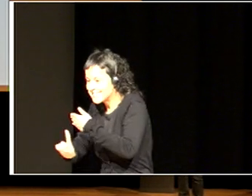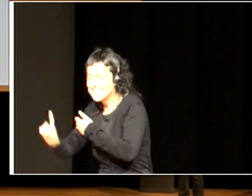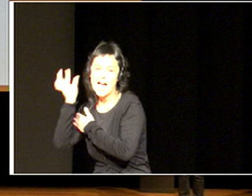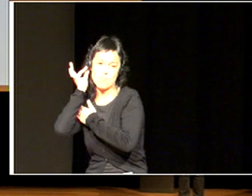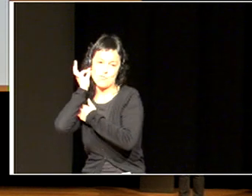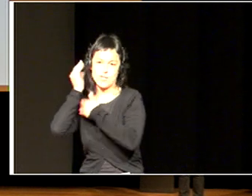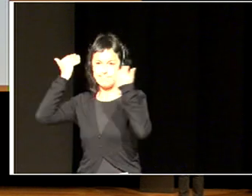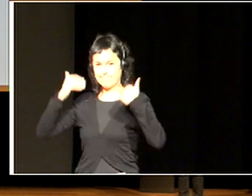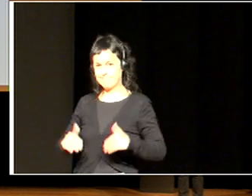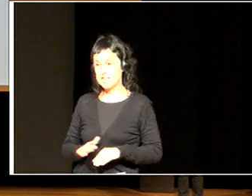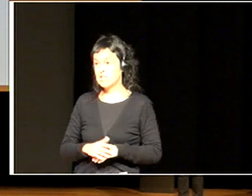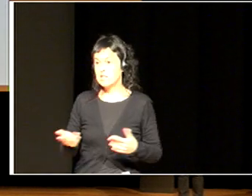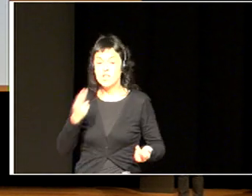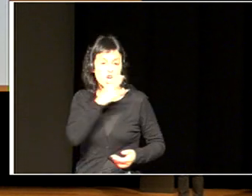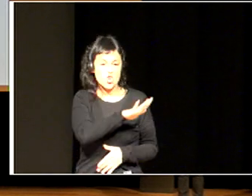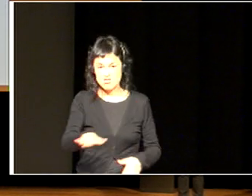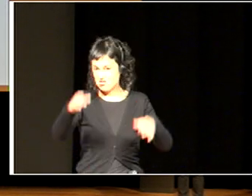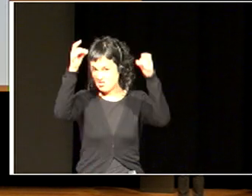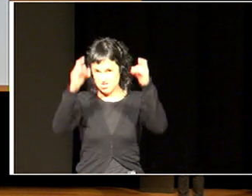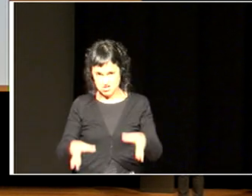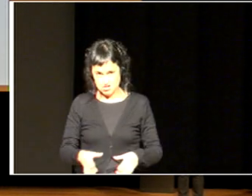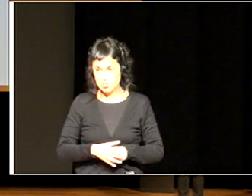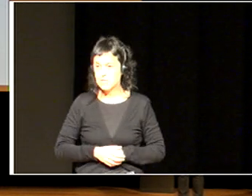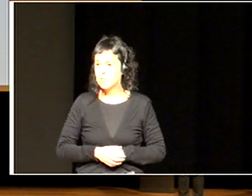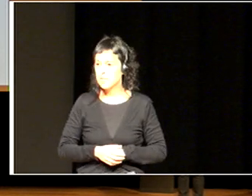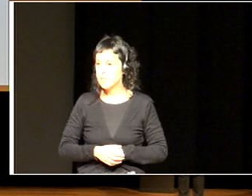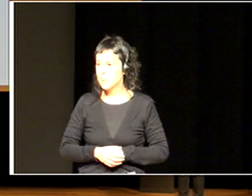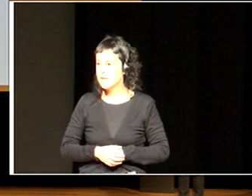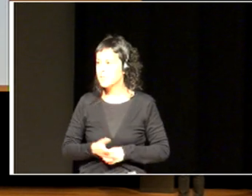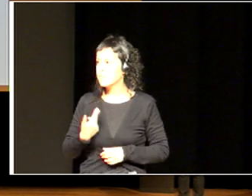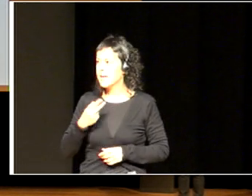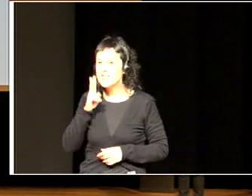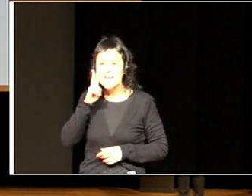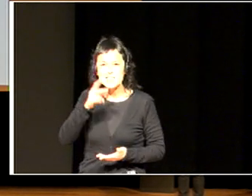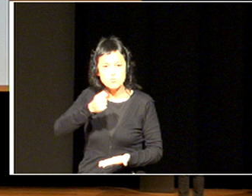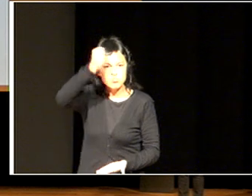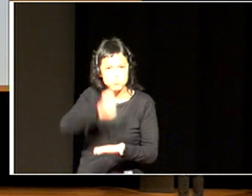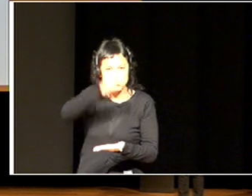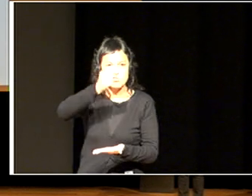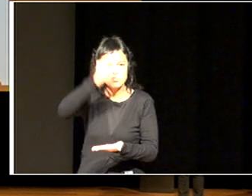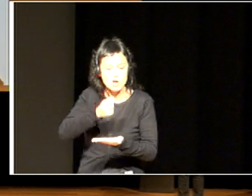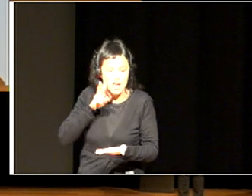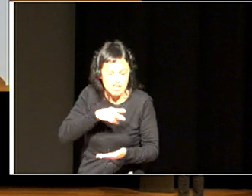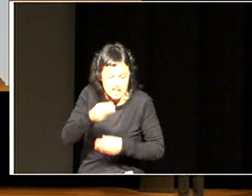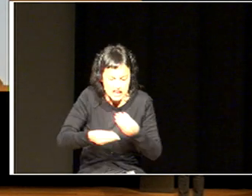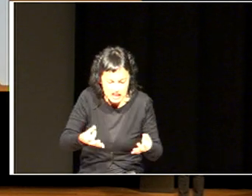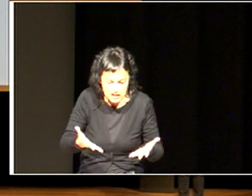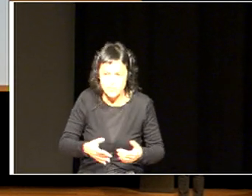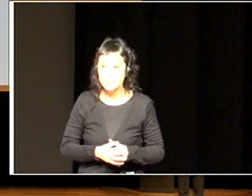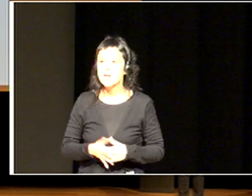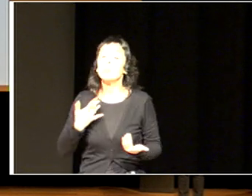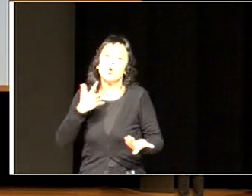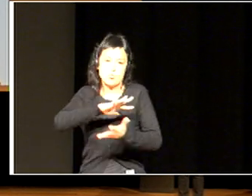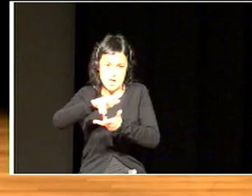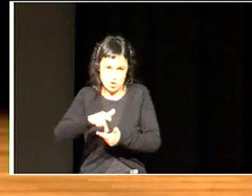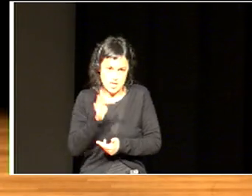y así lo mismo con los niños vamos a ver qué lleva alguna de estas planchas que aplastan bueno también os digo una cosa a favor una buena noticia